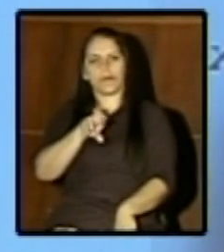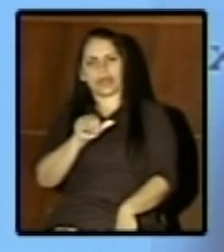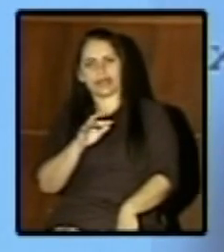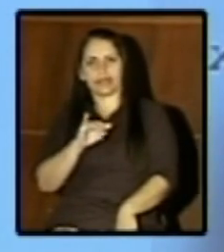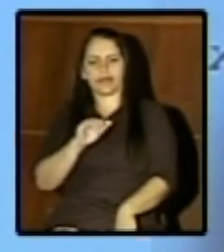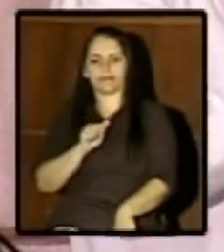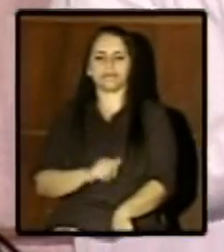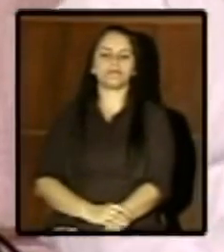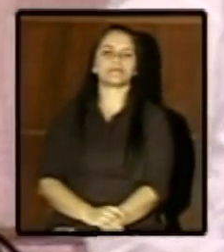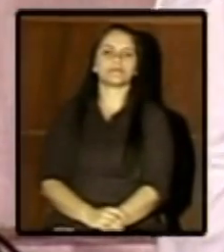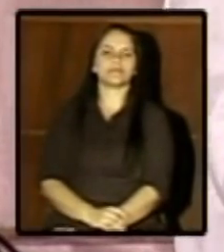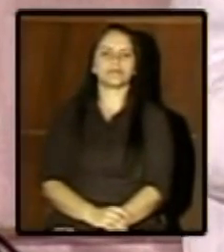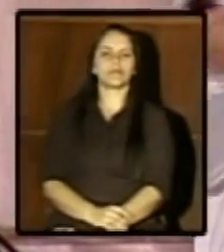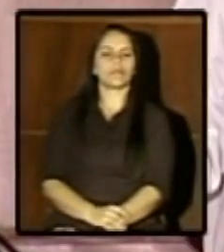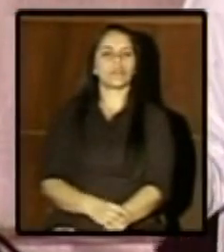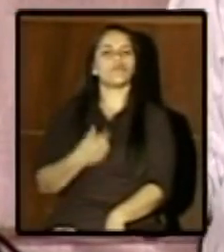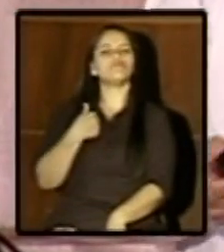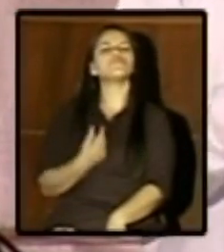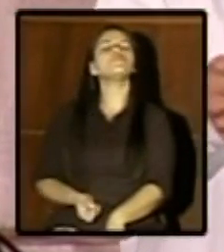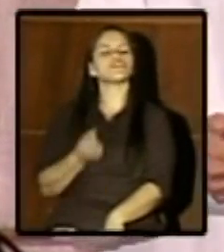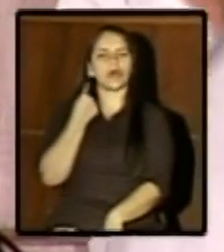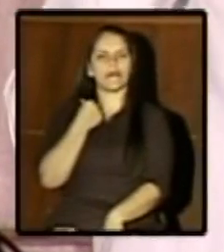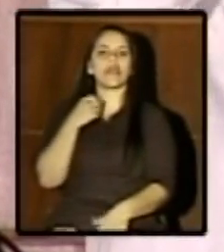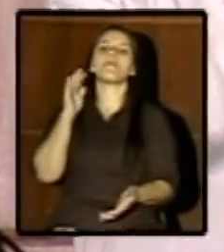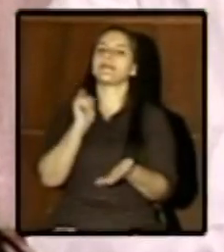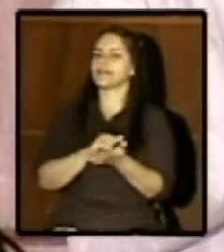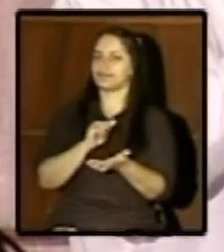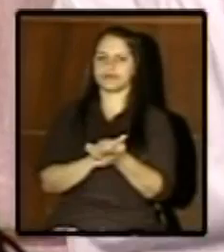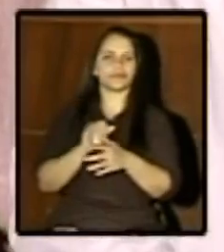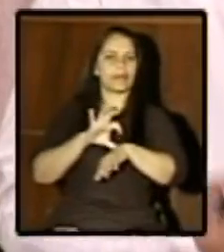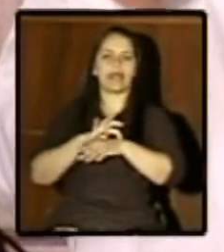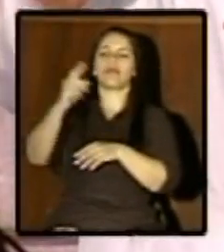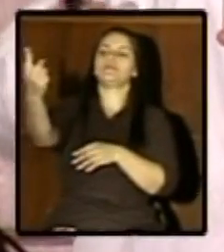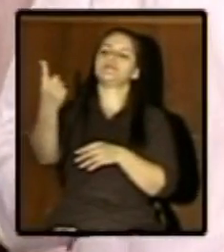hacer movimientos repetitivos, también les da bastante esta tendinopatía.